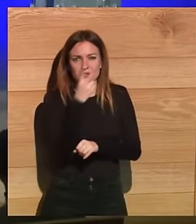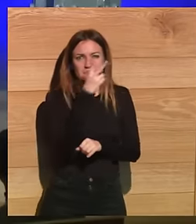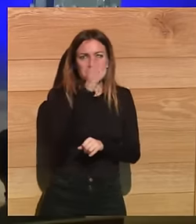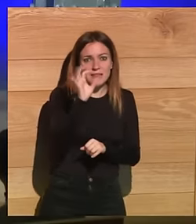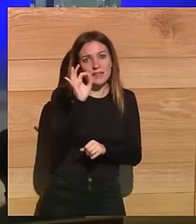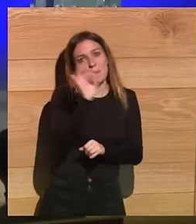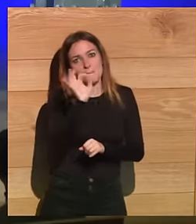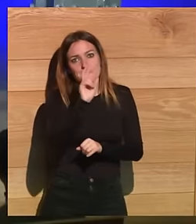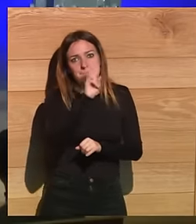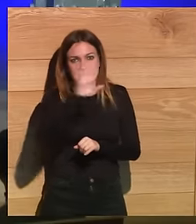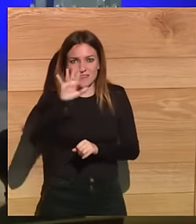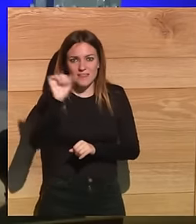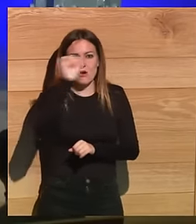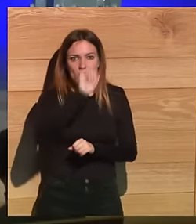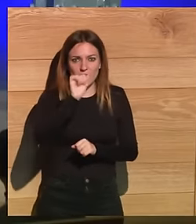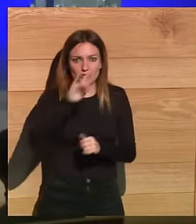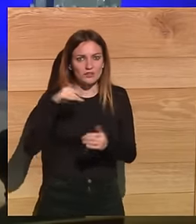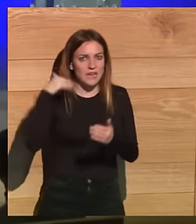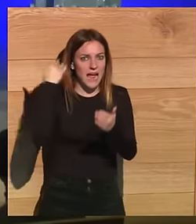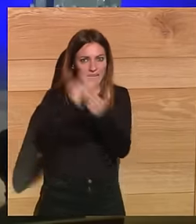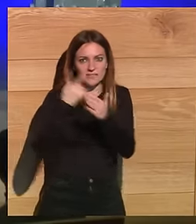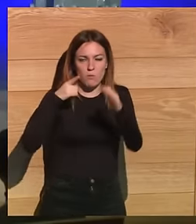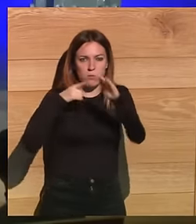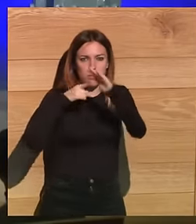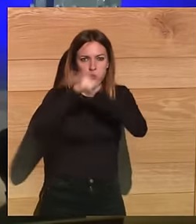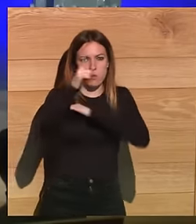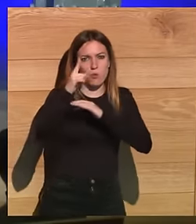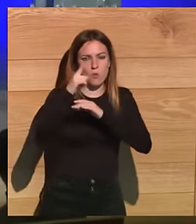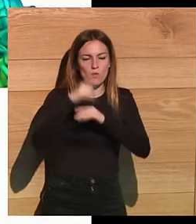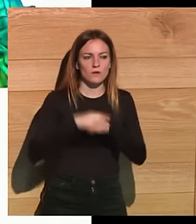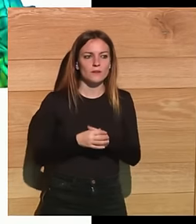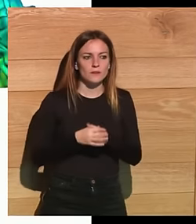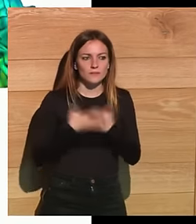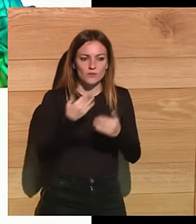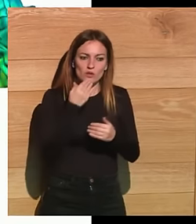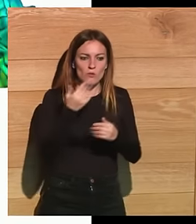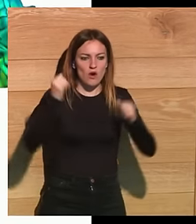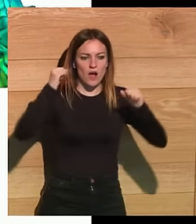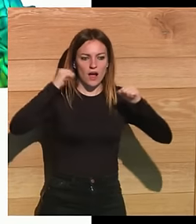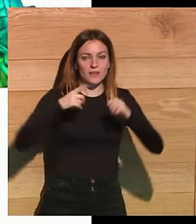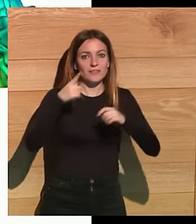25 años para llegar a un pico de desarrollo, que es lo que llamamos ser un adulto.